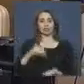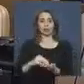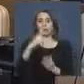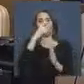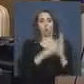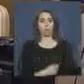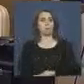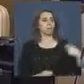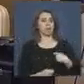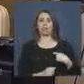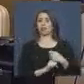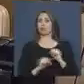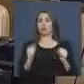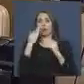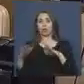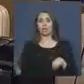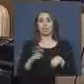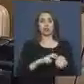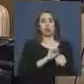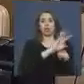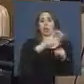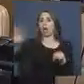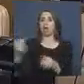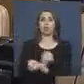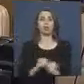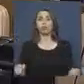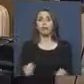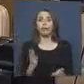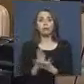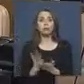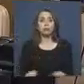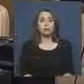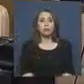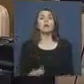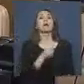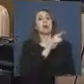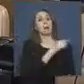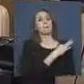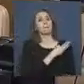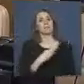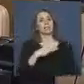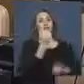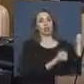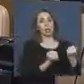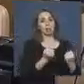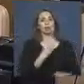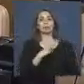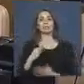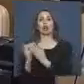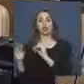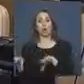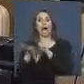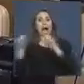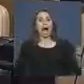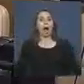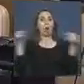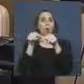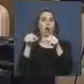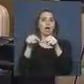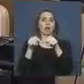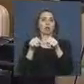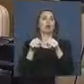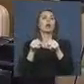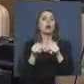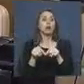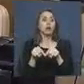mes no pueden transportar a nuestros niños. Y requiere ahí que ojalá el Ministerio de Transporte y Educación se pongan de acuerdo y dejen también unos cubos de